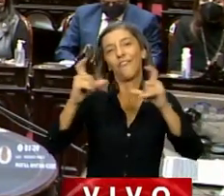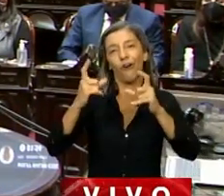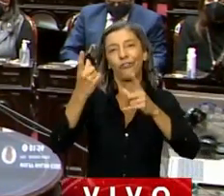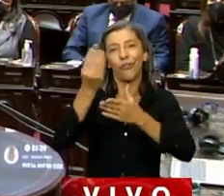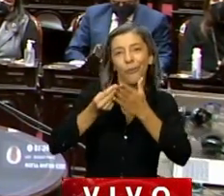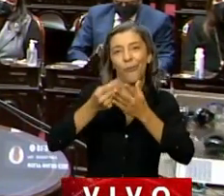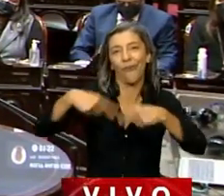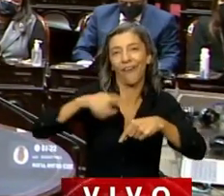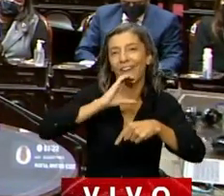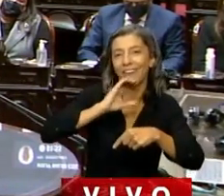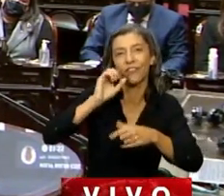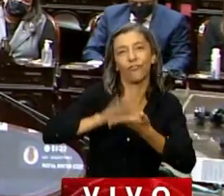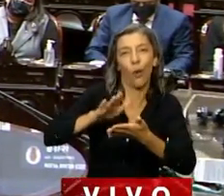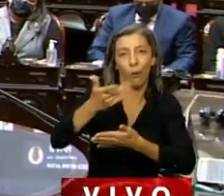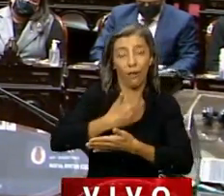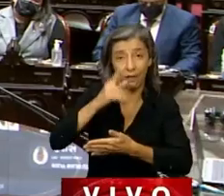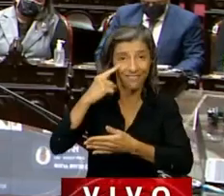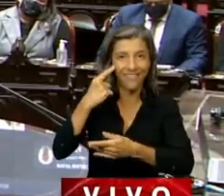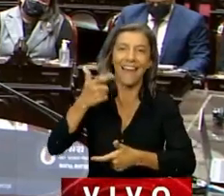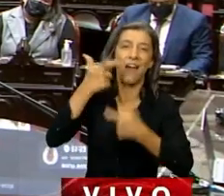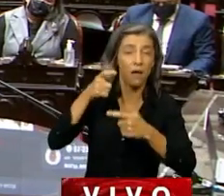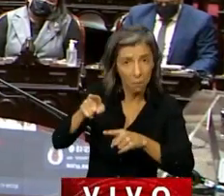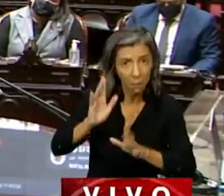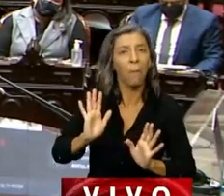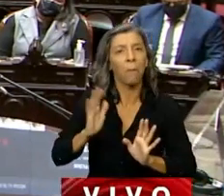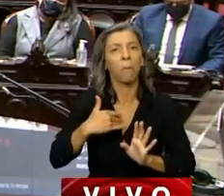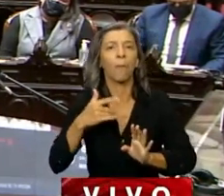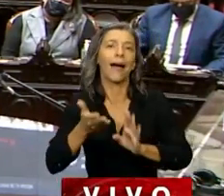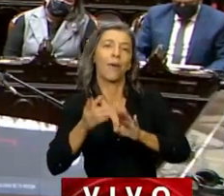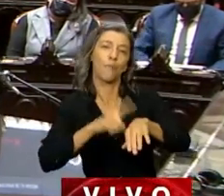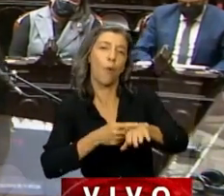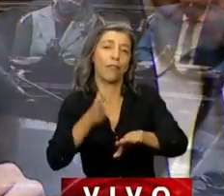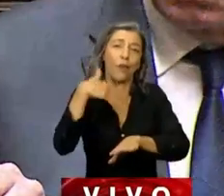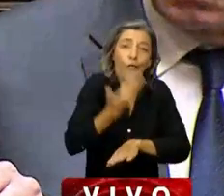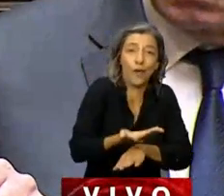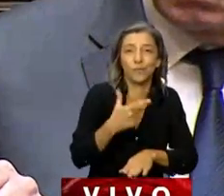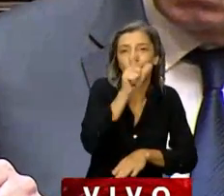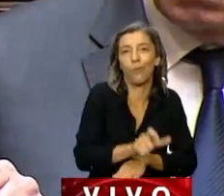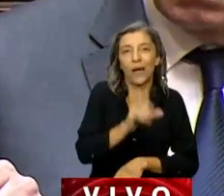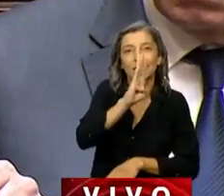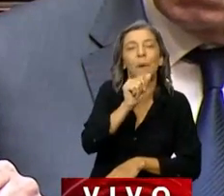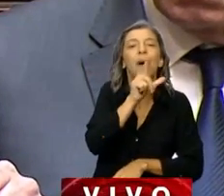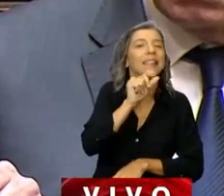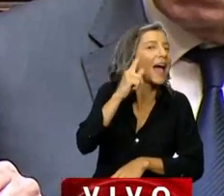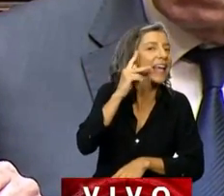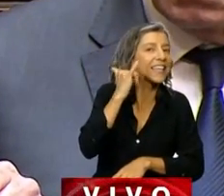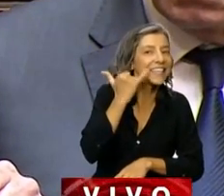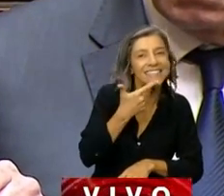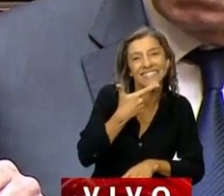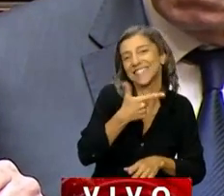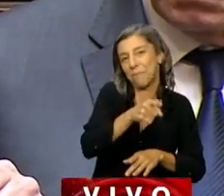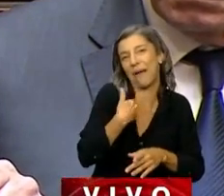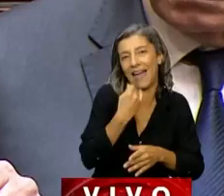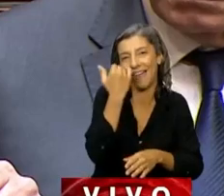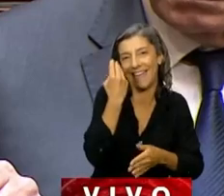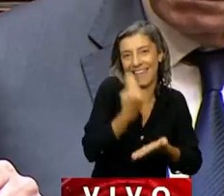pero la guerra, tuvimos 24 días de ah, pero Batakis, ahora es ah, pero Alberto Fernández, dijo que iba a